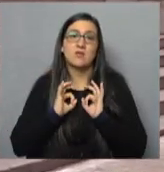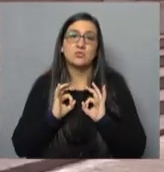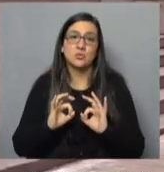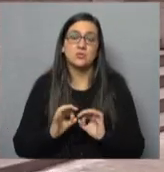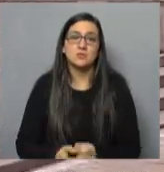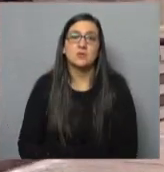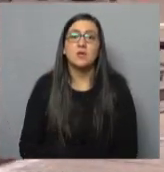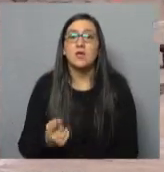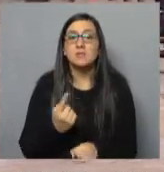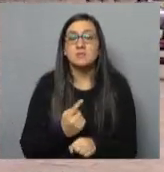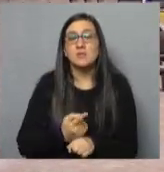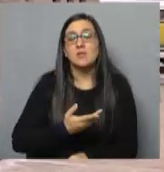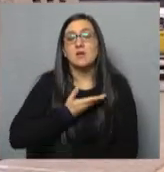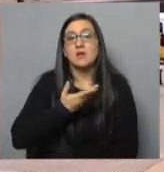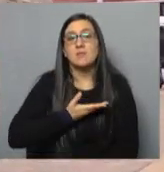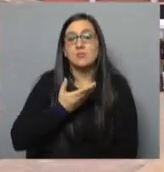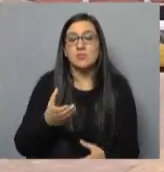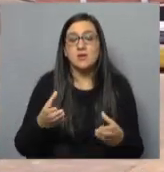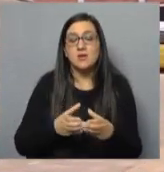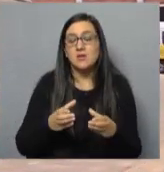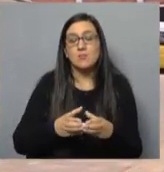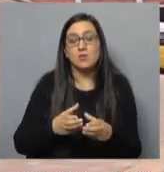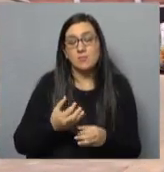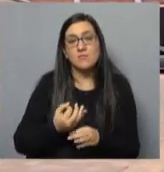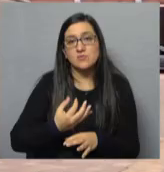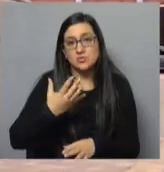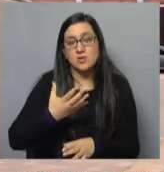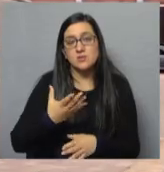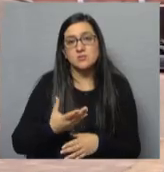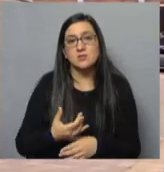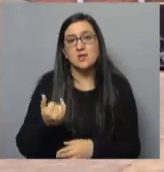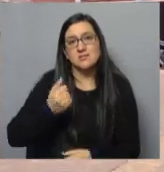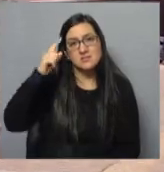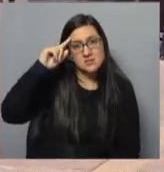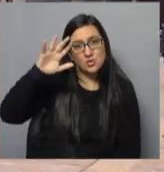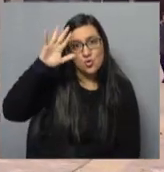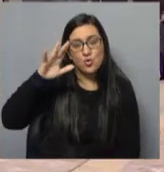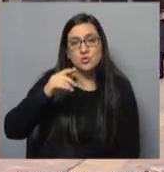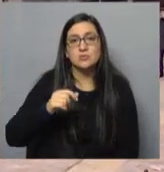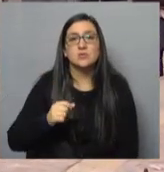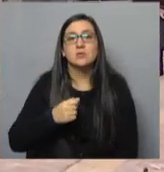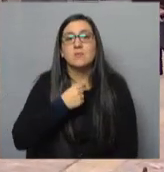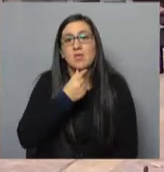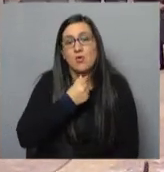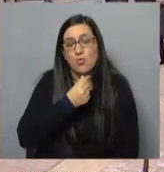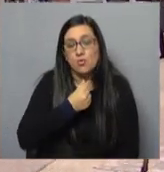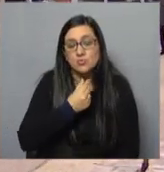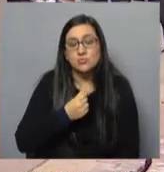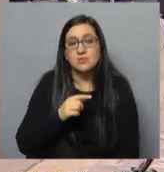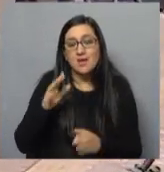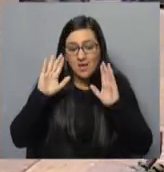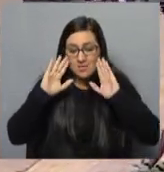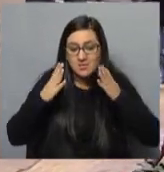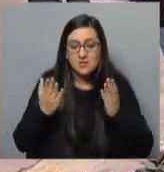principalmente, como dijiste, en reclamo por un equipo multidisciplinario que esté conformado por psicólogos y psicopedagogos que atienda a los estudiantes del